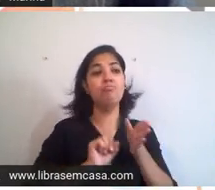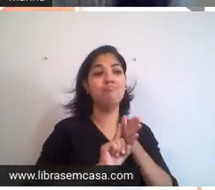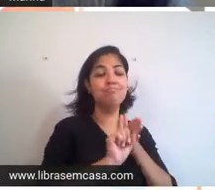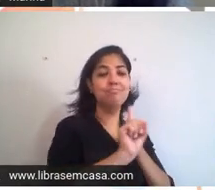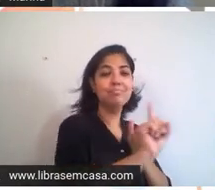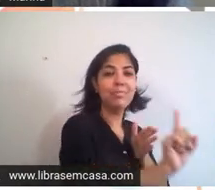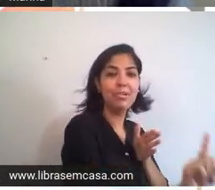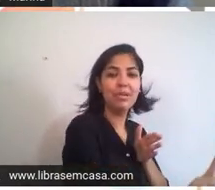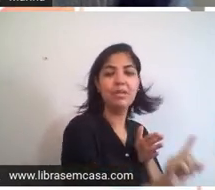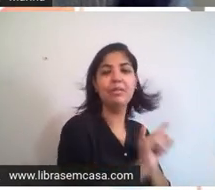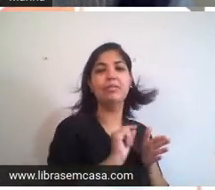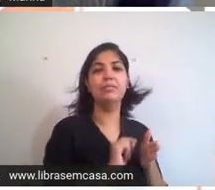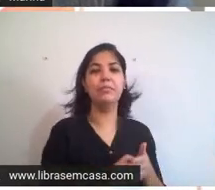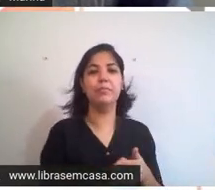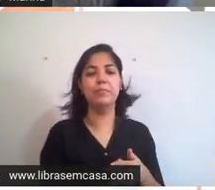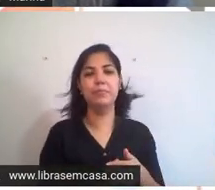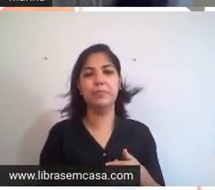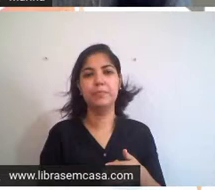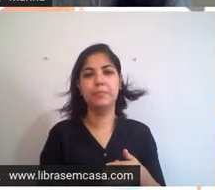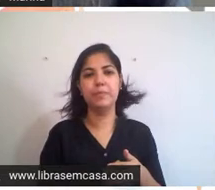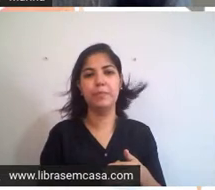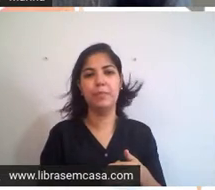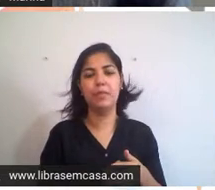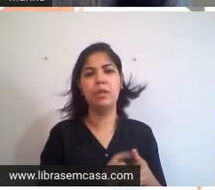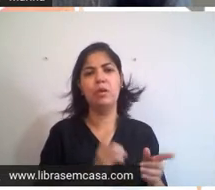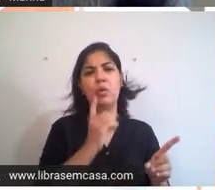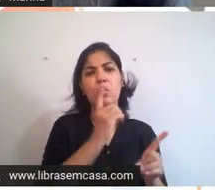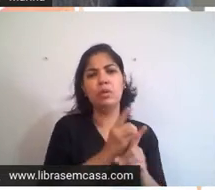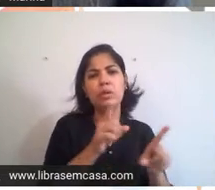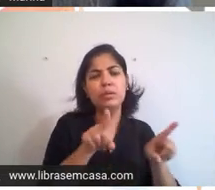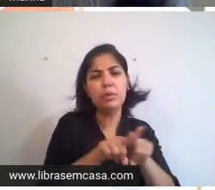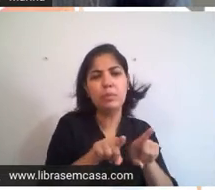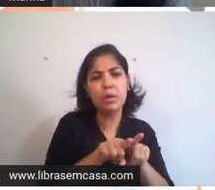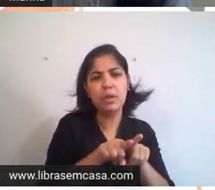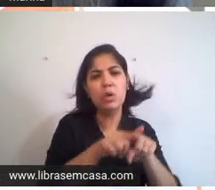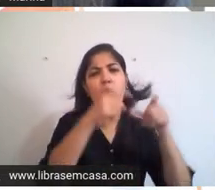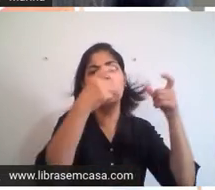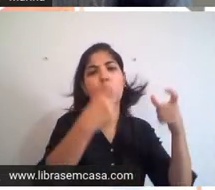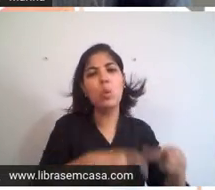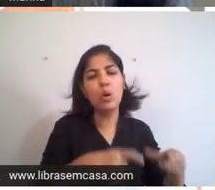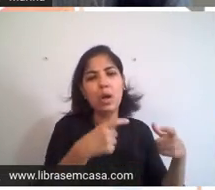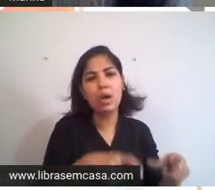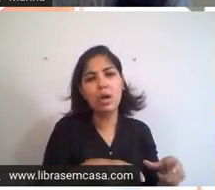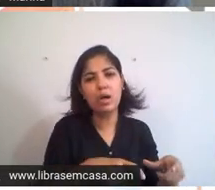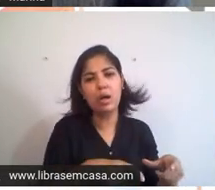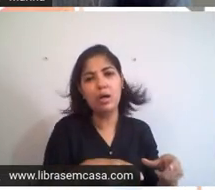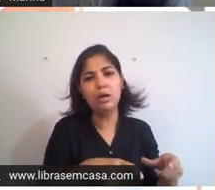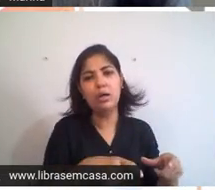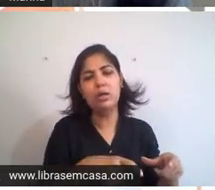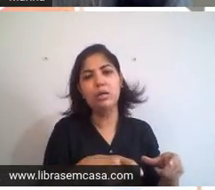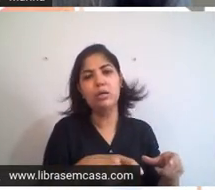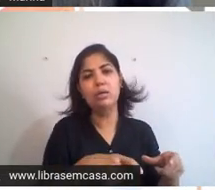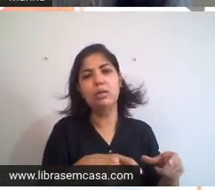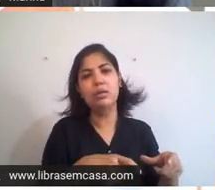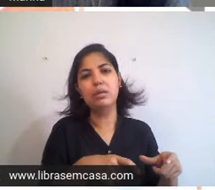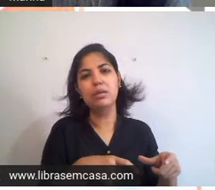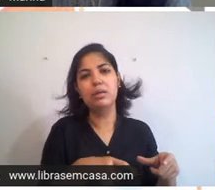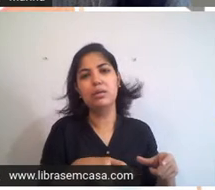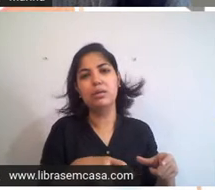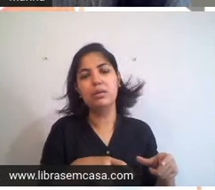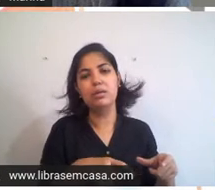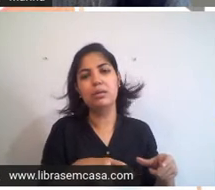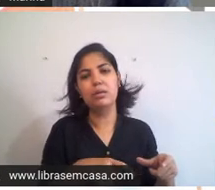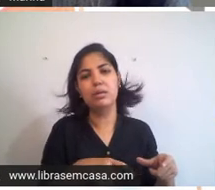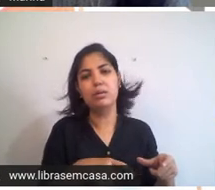para encontraron también como un lugar de despeje. Rarísimo, porque siempre se habla de la